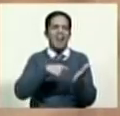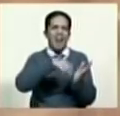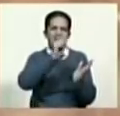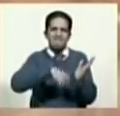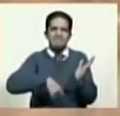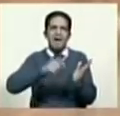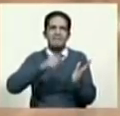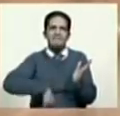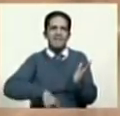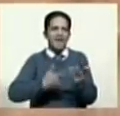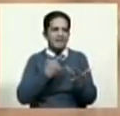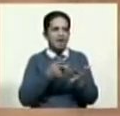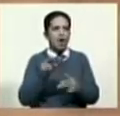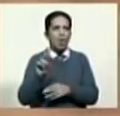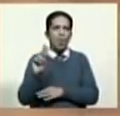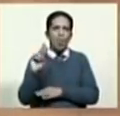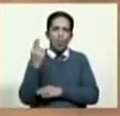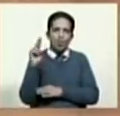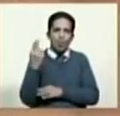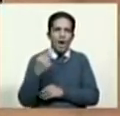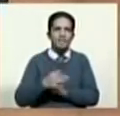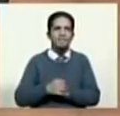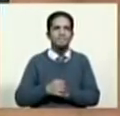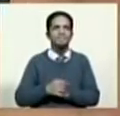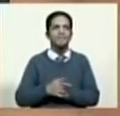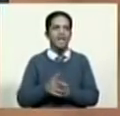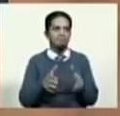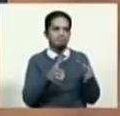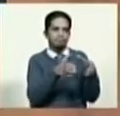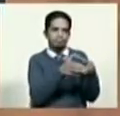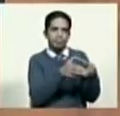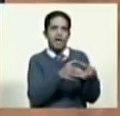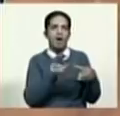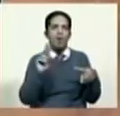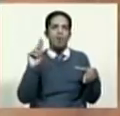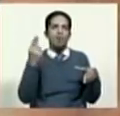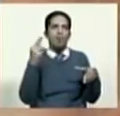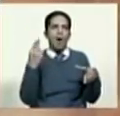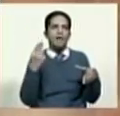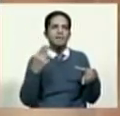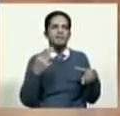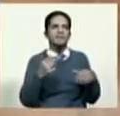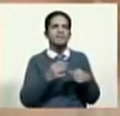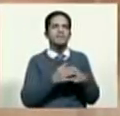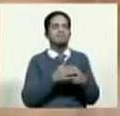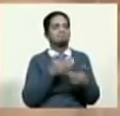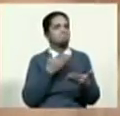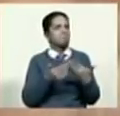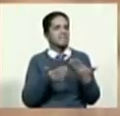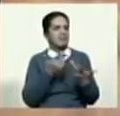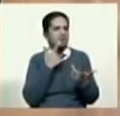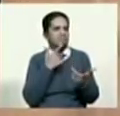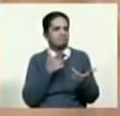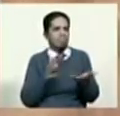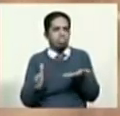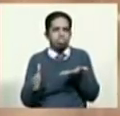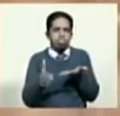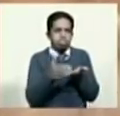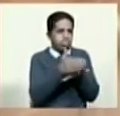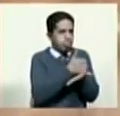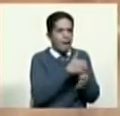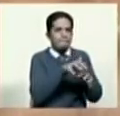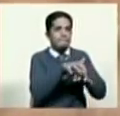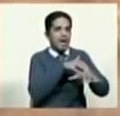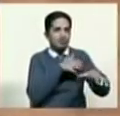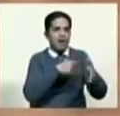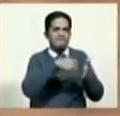en Montevideo, capital uruguaya, el mecanismo de Montevideo, así no han colocado, y pese a que no logró la firma mayoritaria de las partes, porque llegó